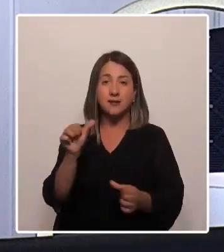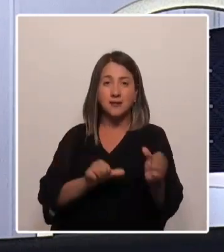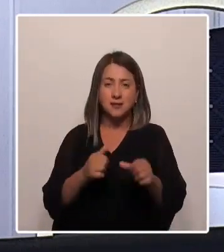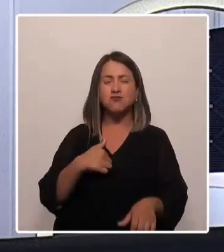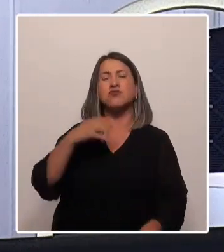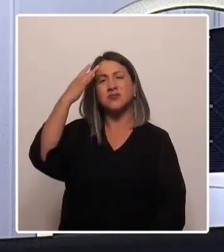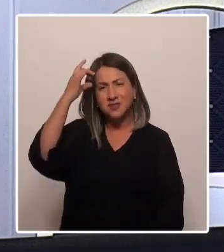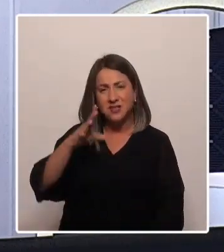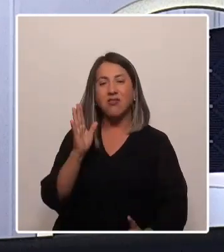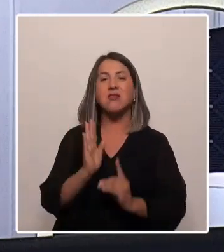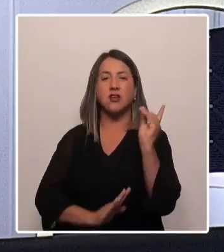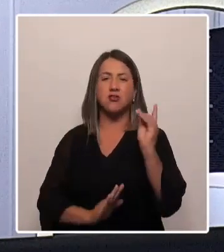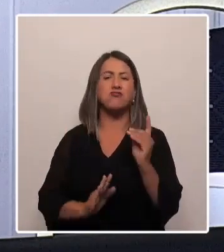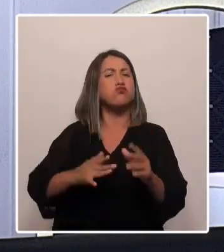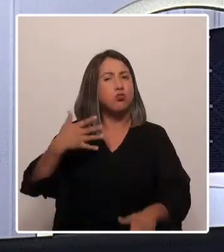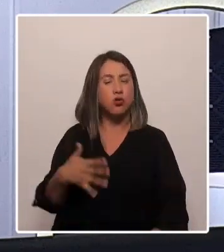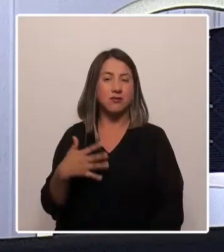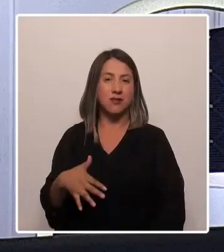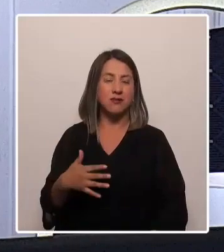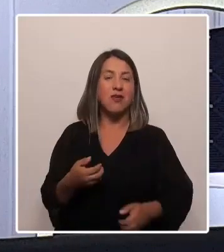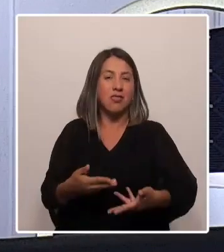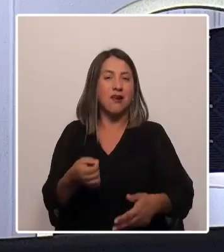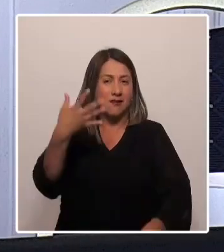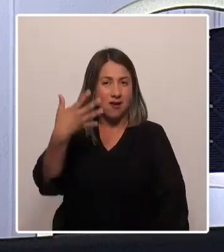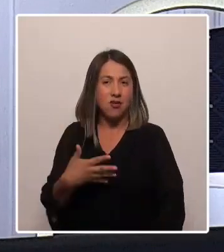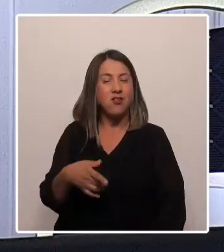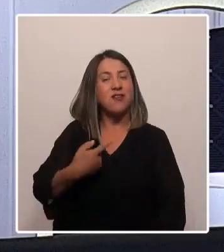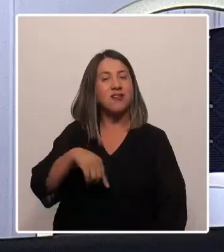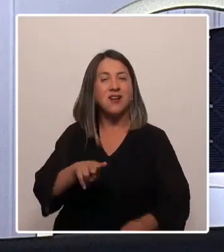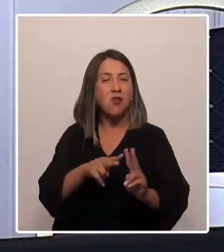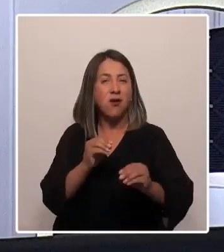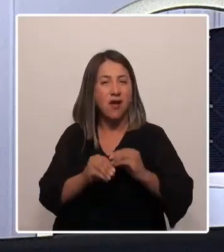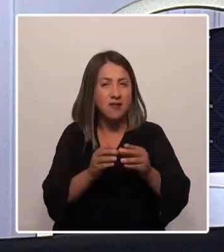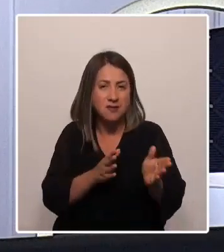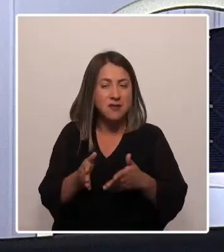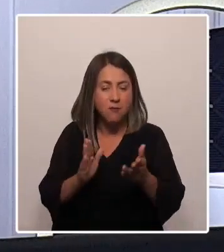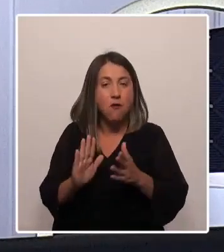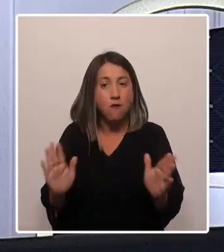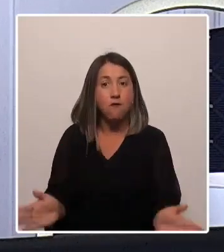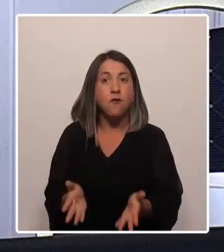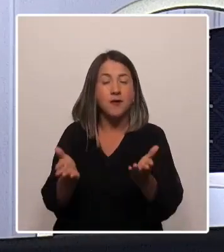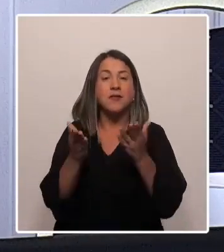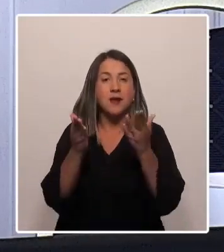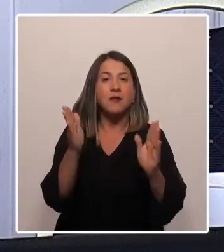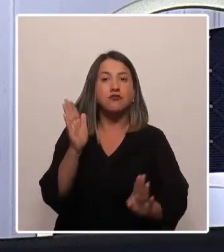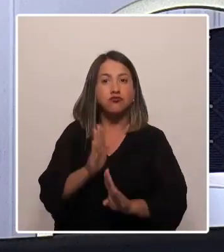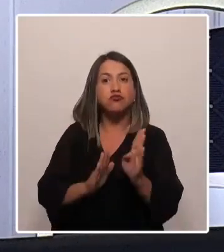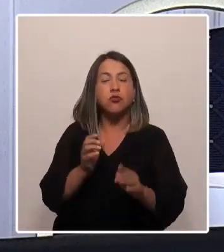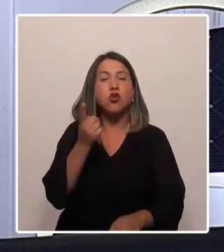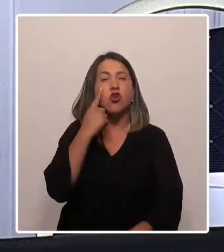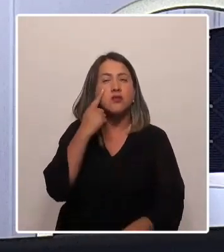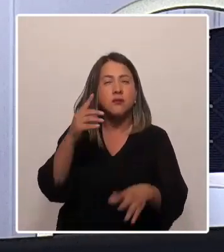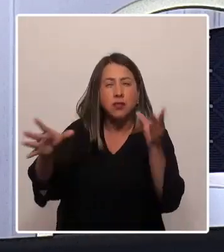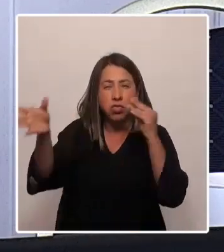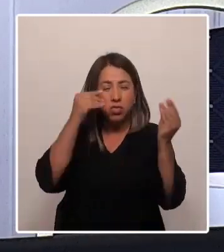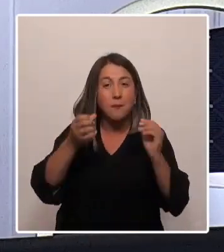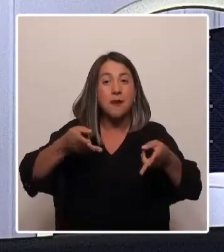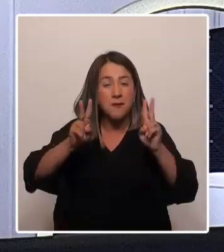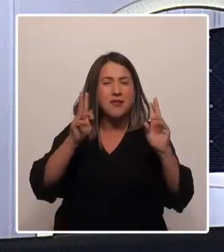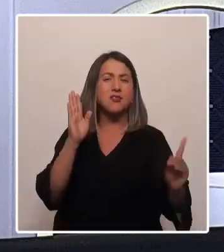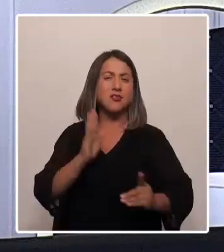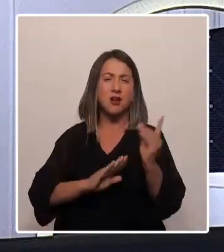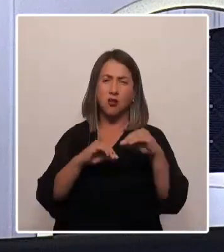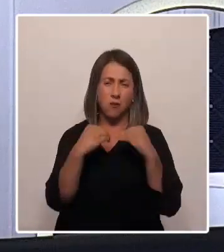desarrollo es esencial para darle valor a lo que se produce. Al fomentar el crecimiento del conocimiento, nos permite desarrollarnos